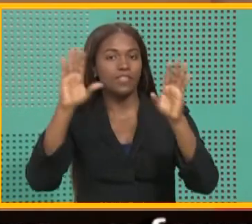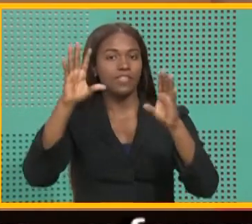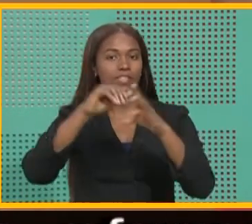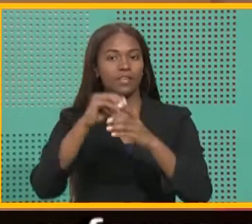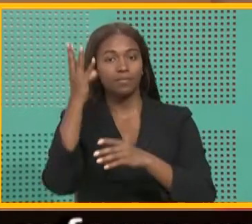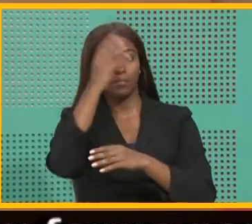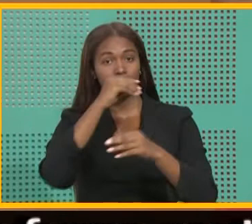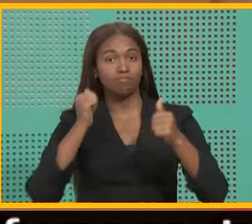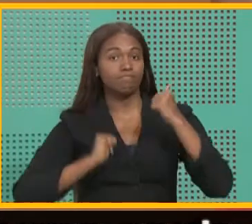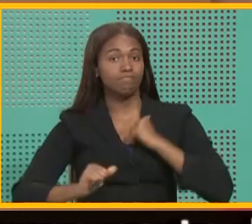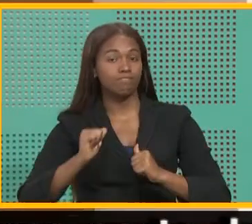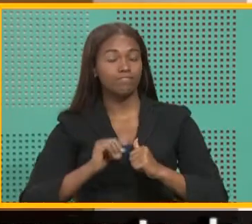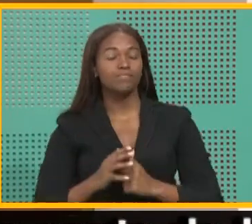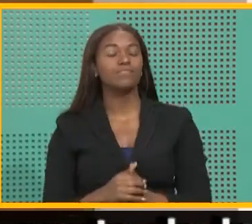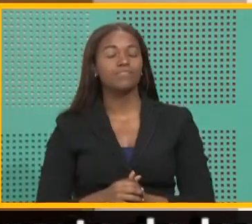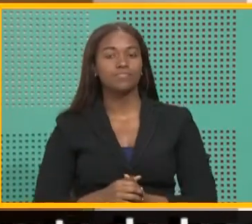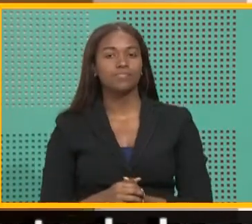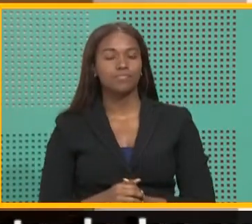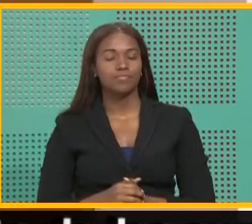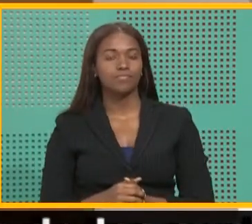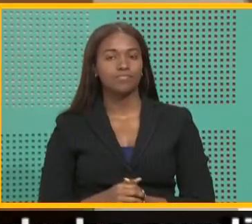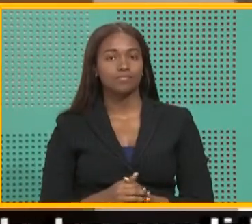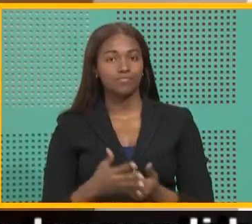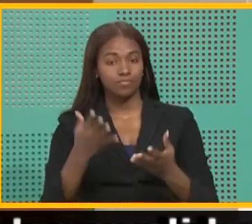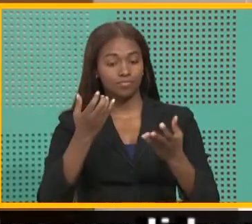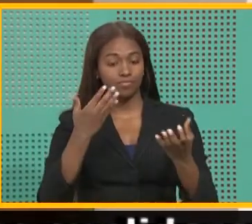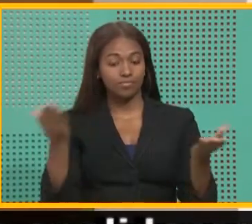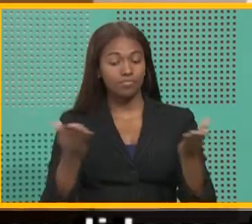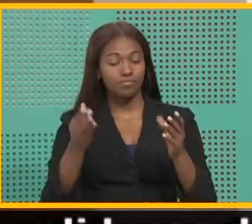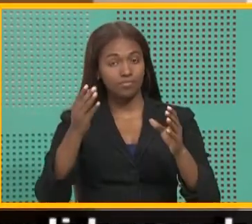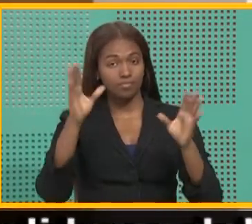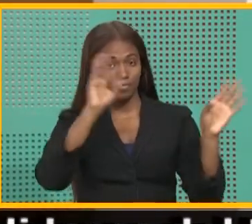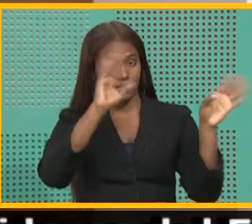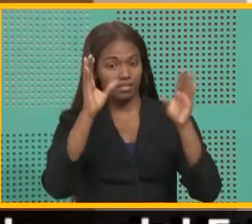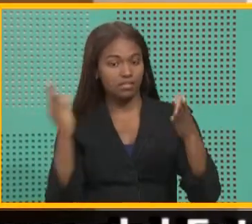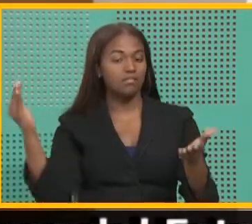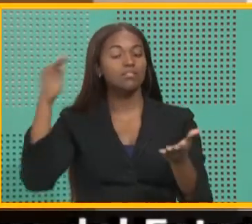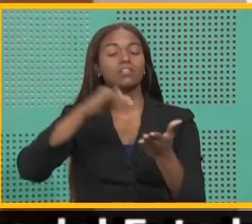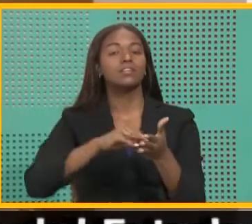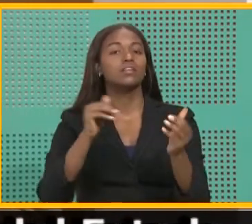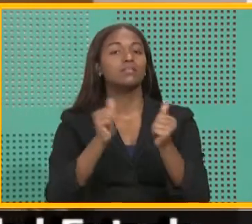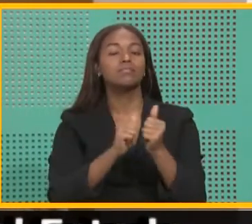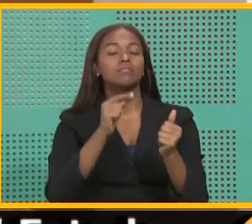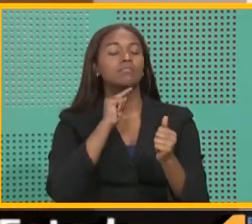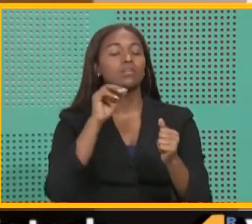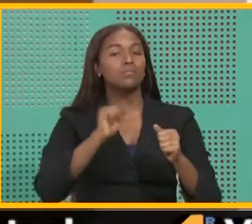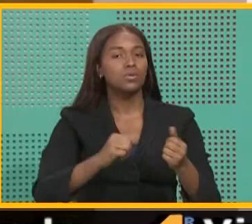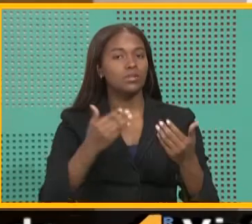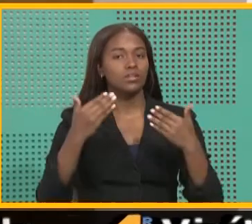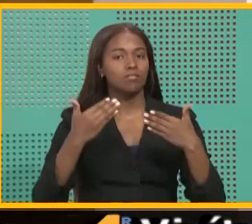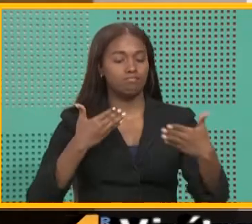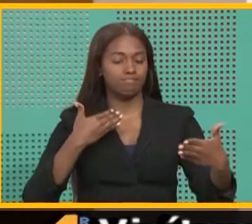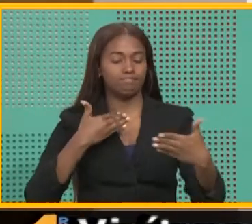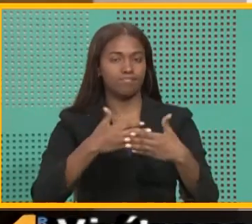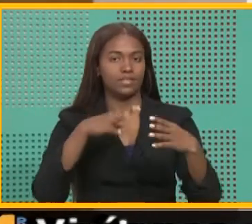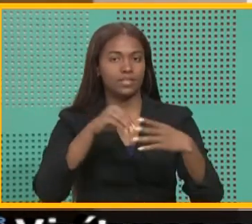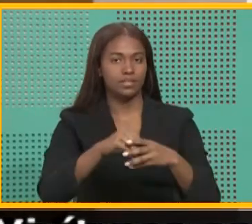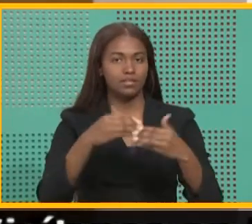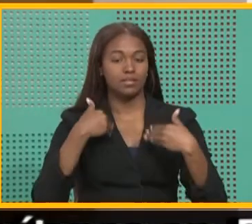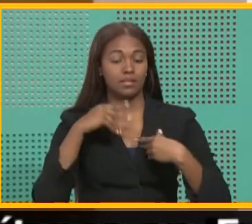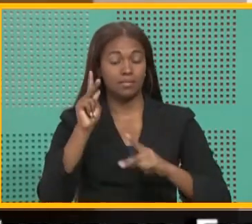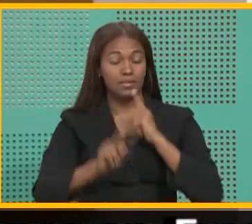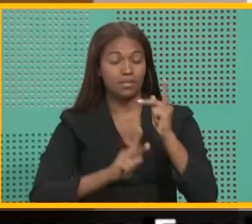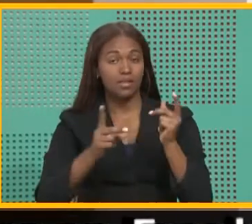Bellas Artes. Ha querido feliz en esta Navidad retomar un poco la manera de poderle dar al